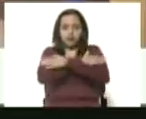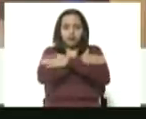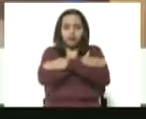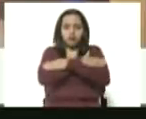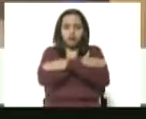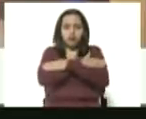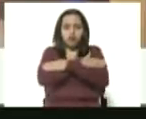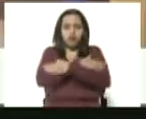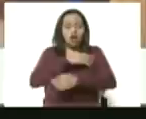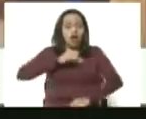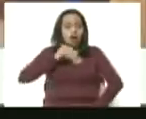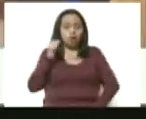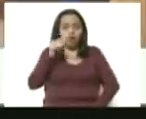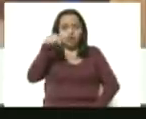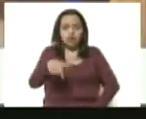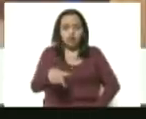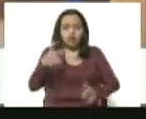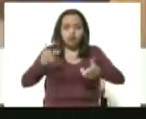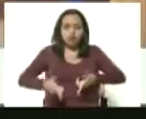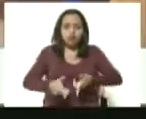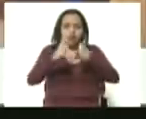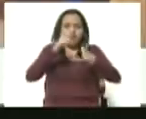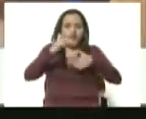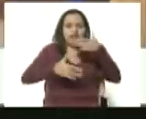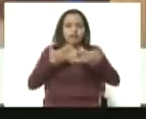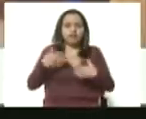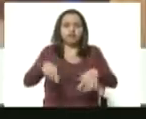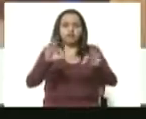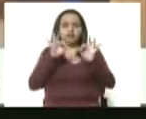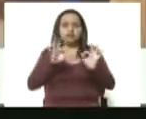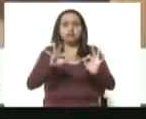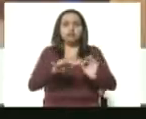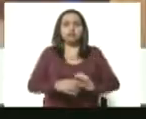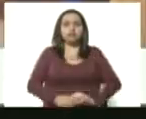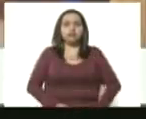día. Autorizado el acto especial